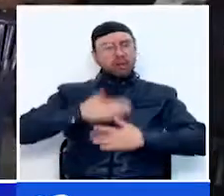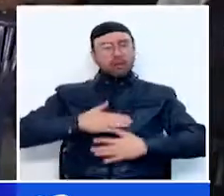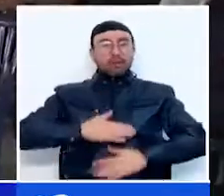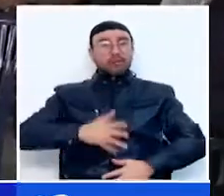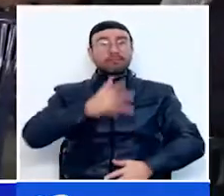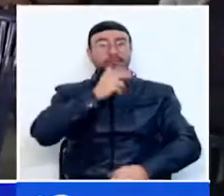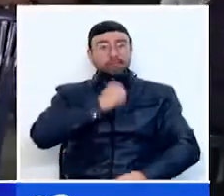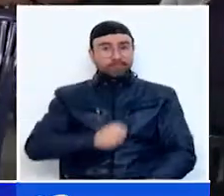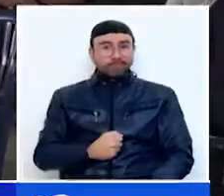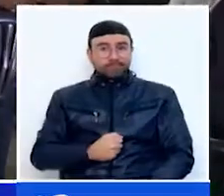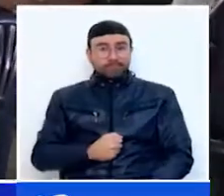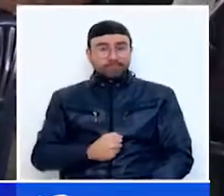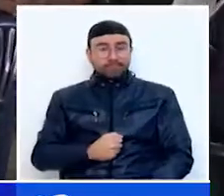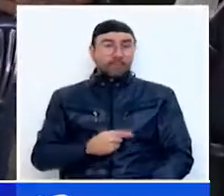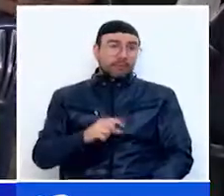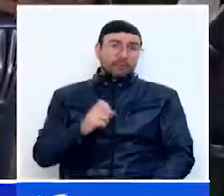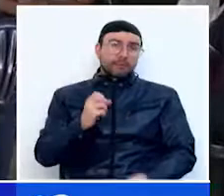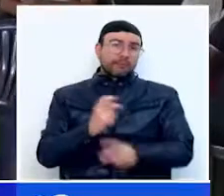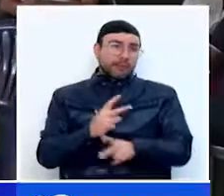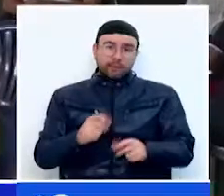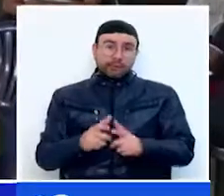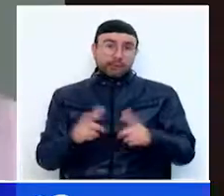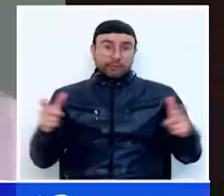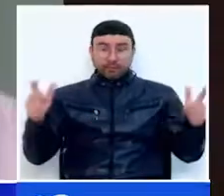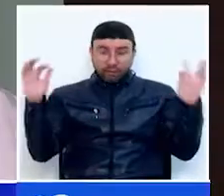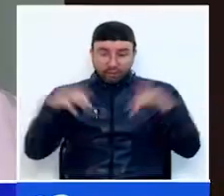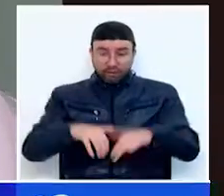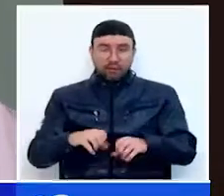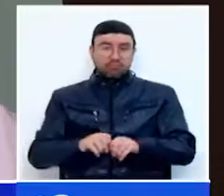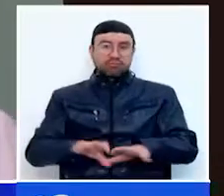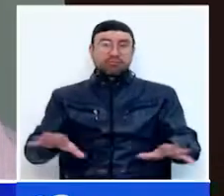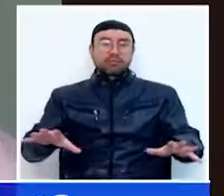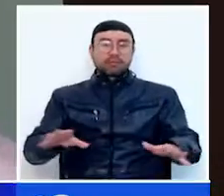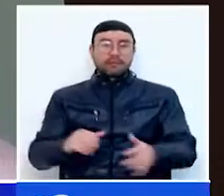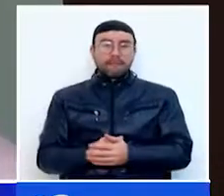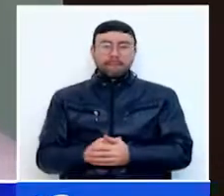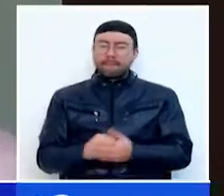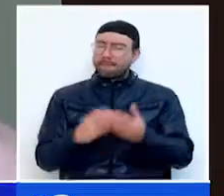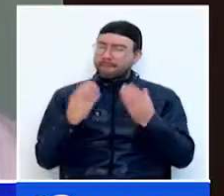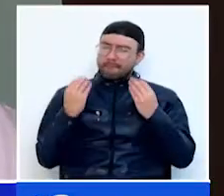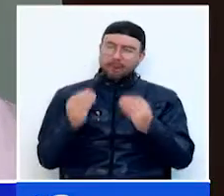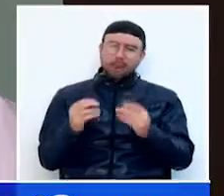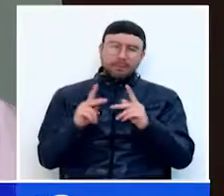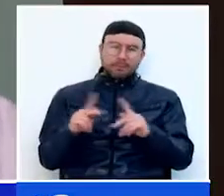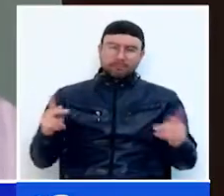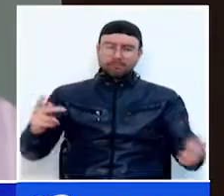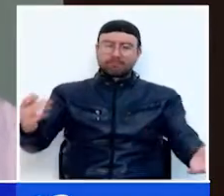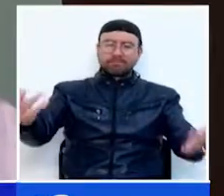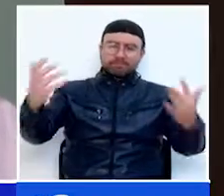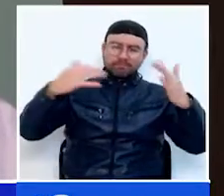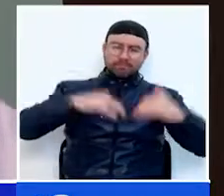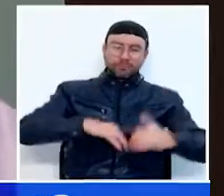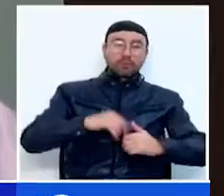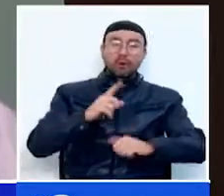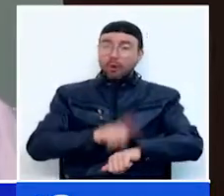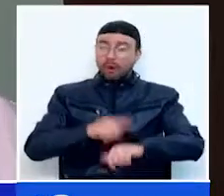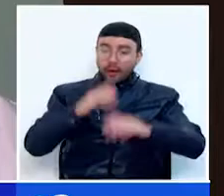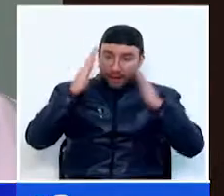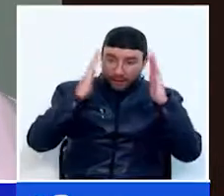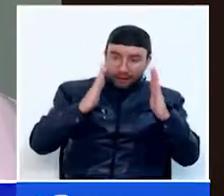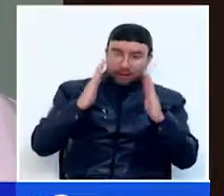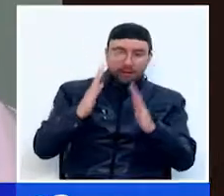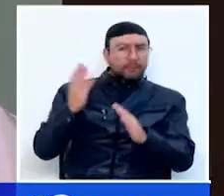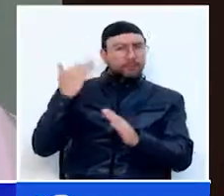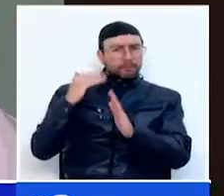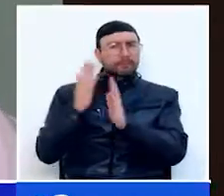asistentes, además de posibles riesgos de contagio por aglomeraciones. Viene mucha cantidad de gente. El horario de atención, como se los acabo de manifestar,